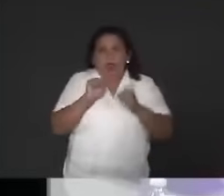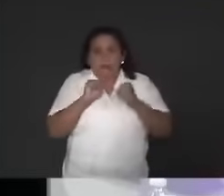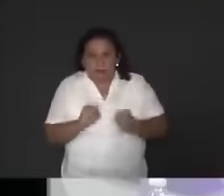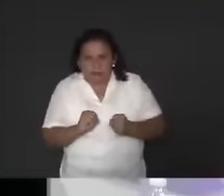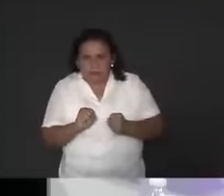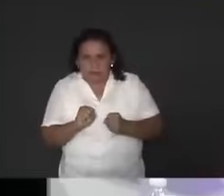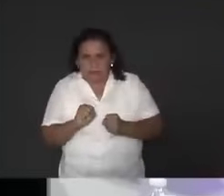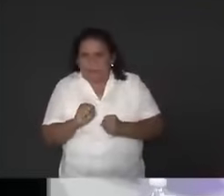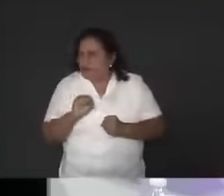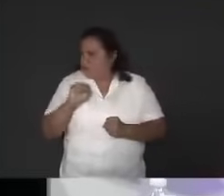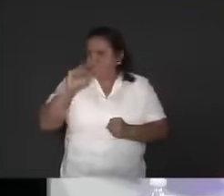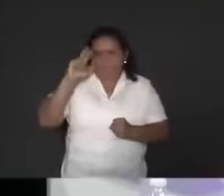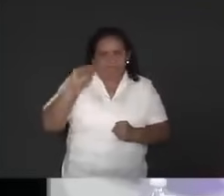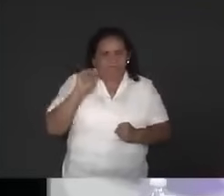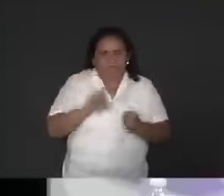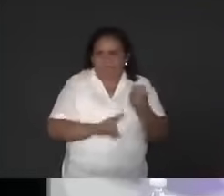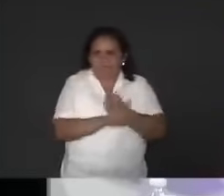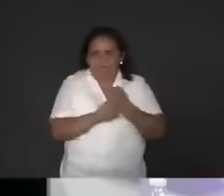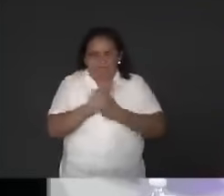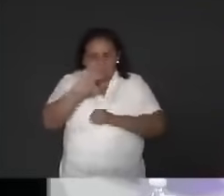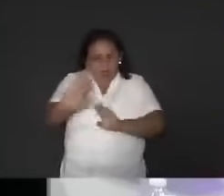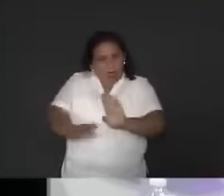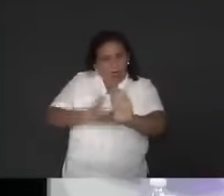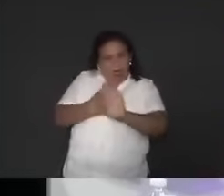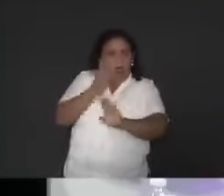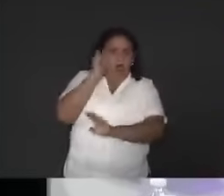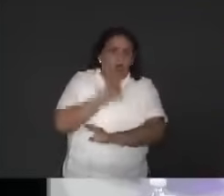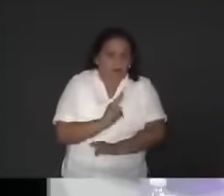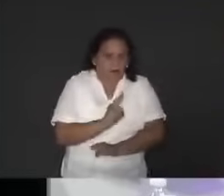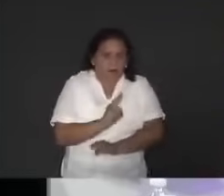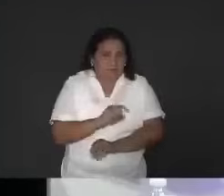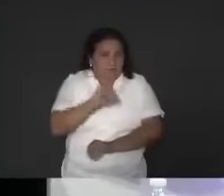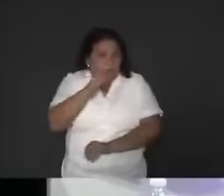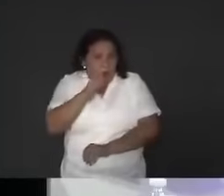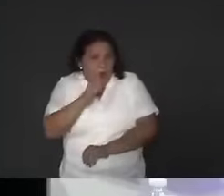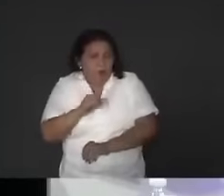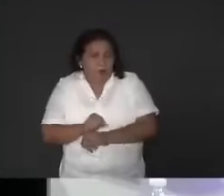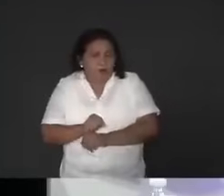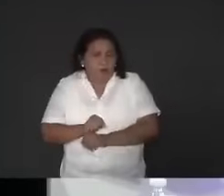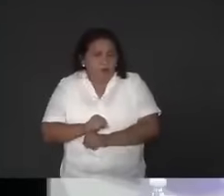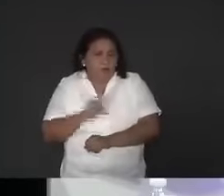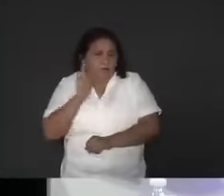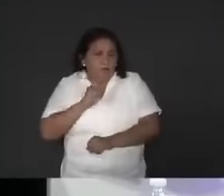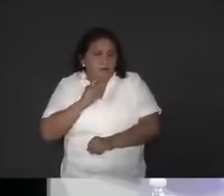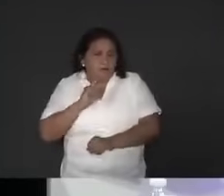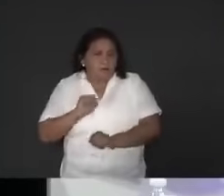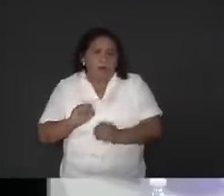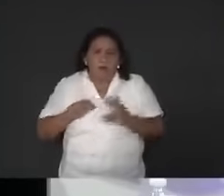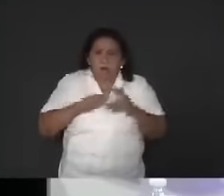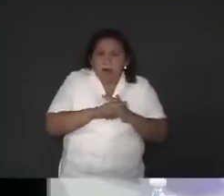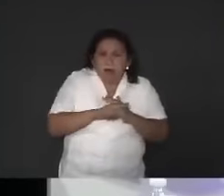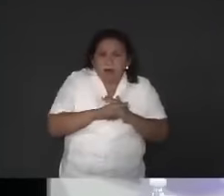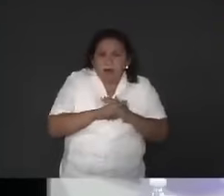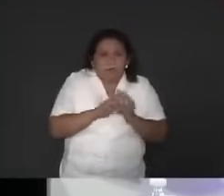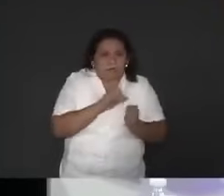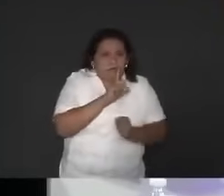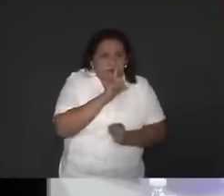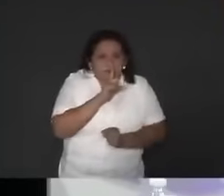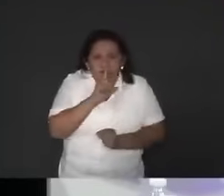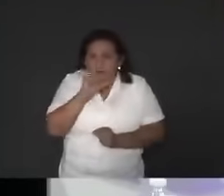es que no se cometan delitos en contra de las mujeres. 11 feminicidios en Yucatán no pueden quedarse